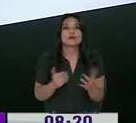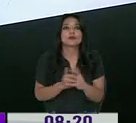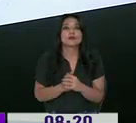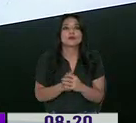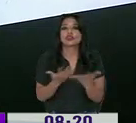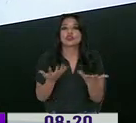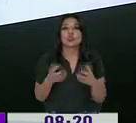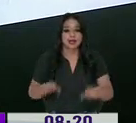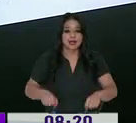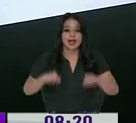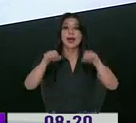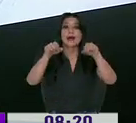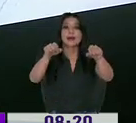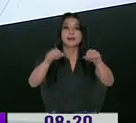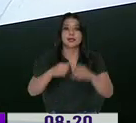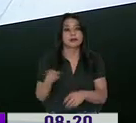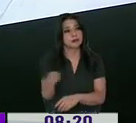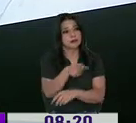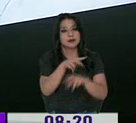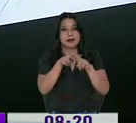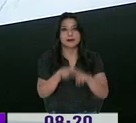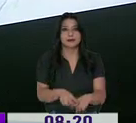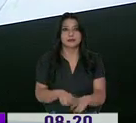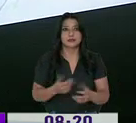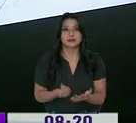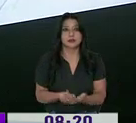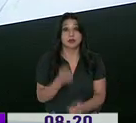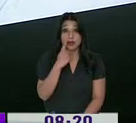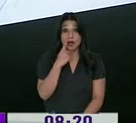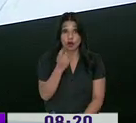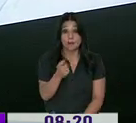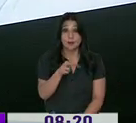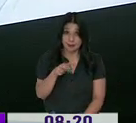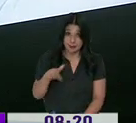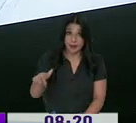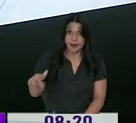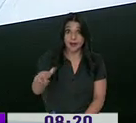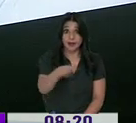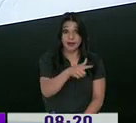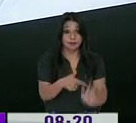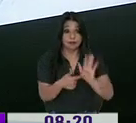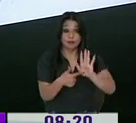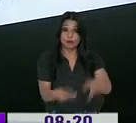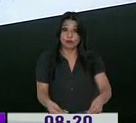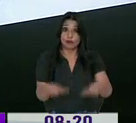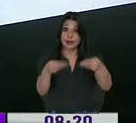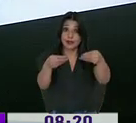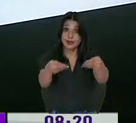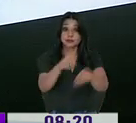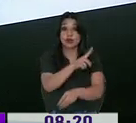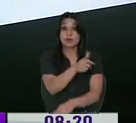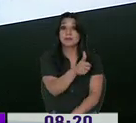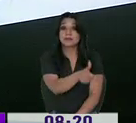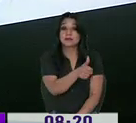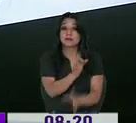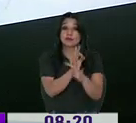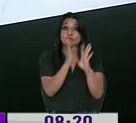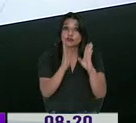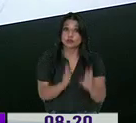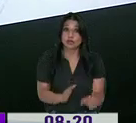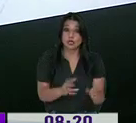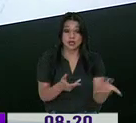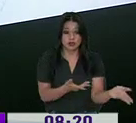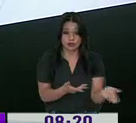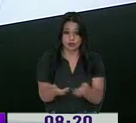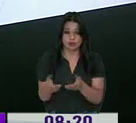el capó y dice, vayan y revisen ustedes? ¿El ciudadano tiene que bajarse a mostrar lo que tiene o son los funcionarios que